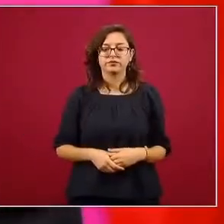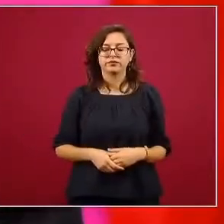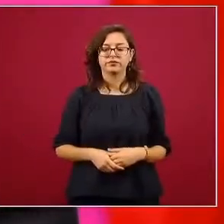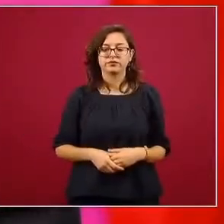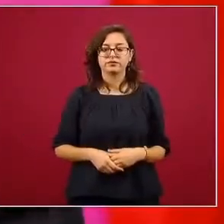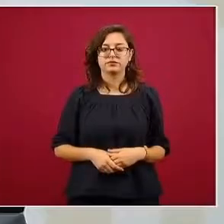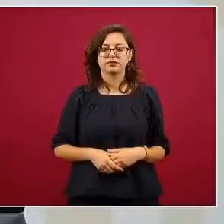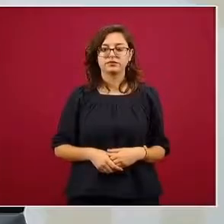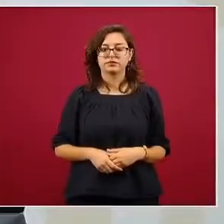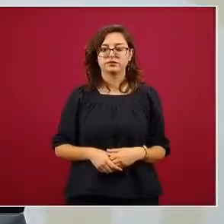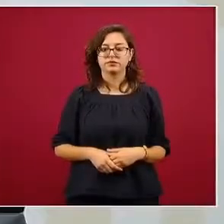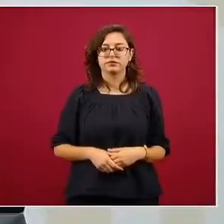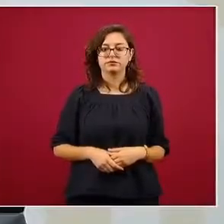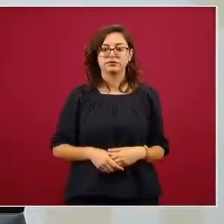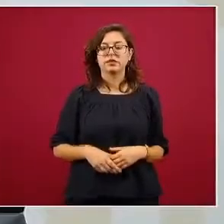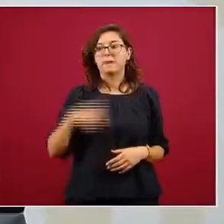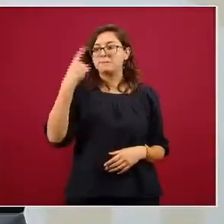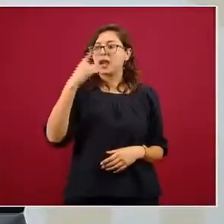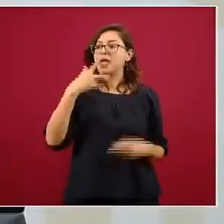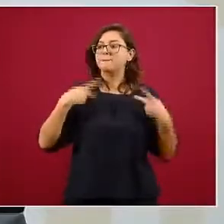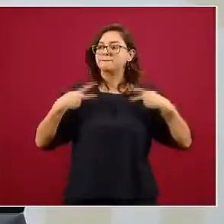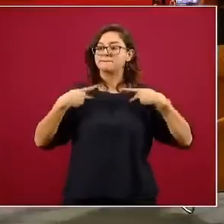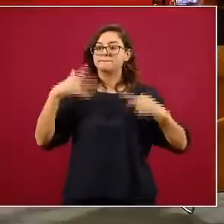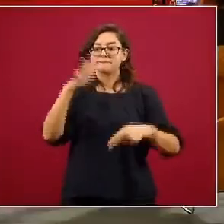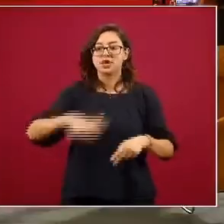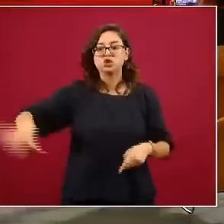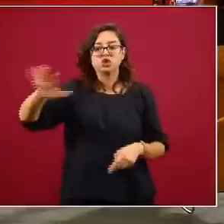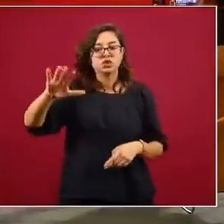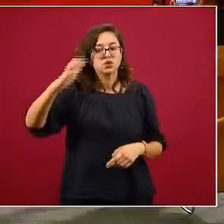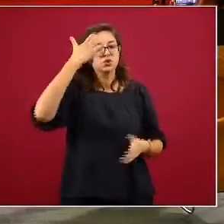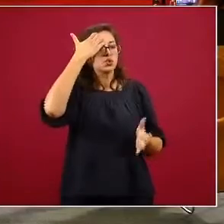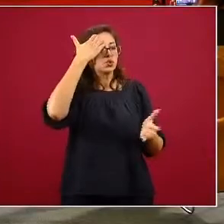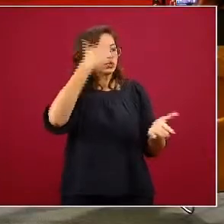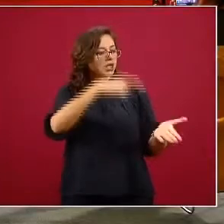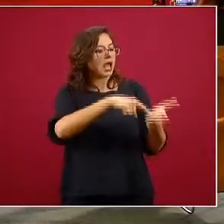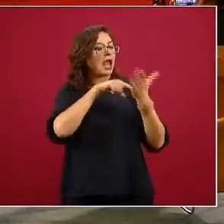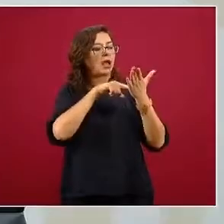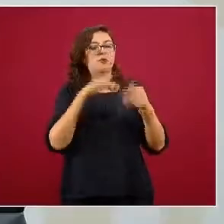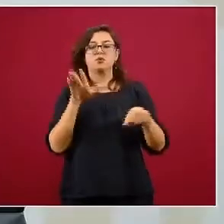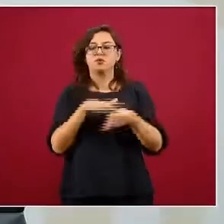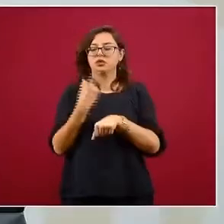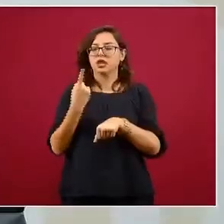que el ajuste necesario en la sociedad no sea tan